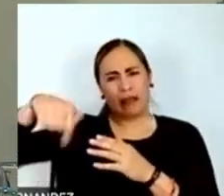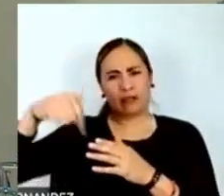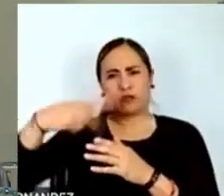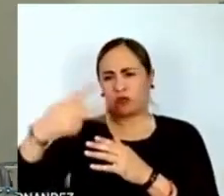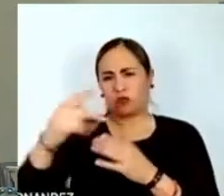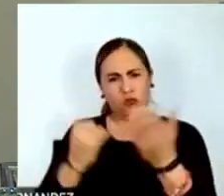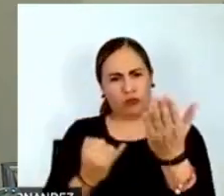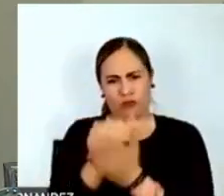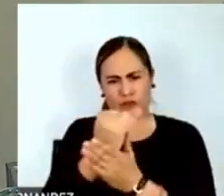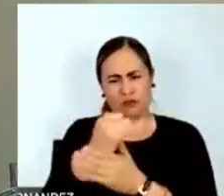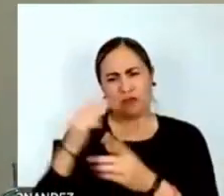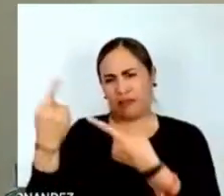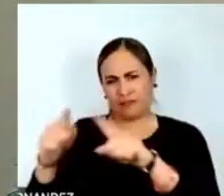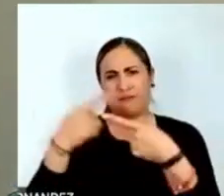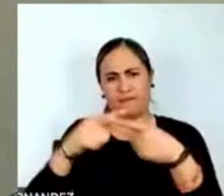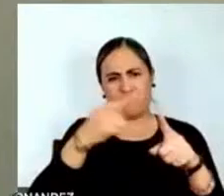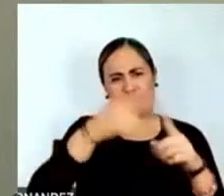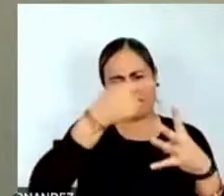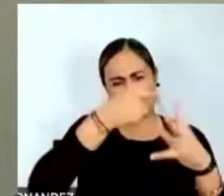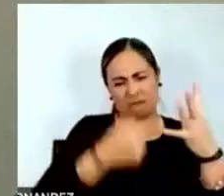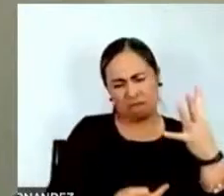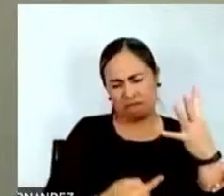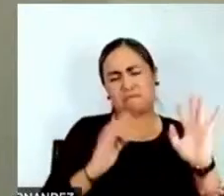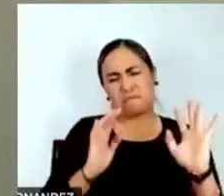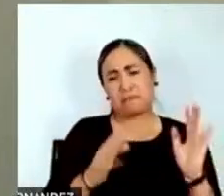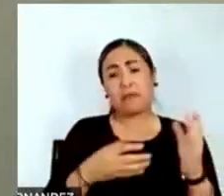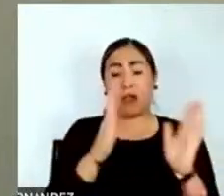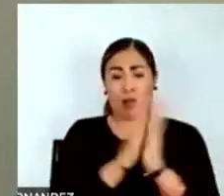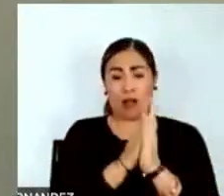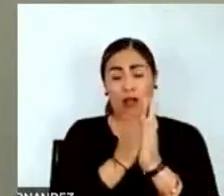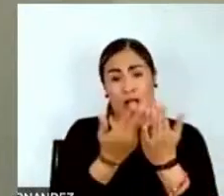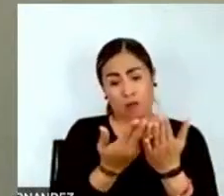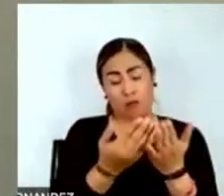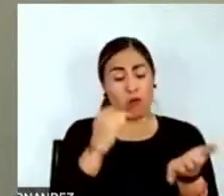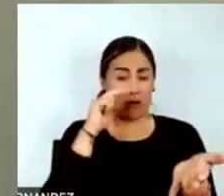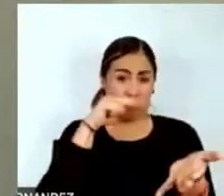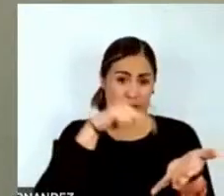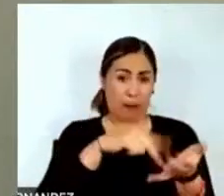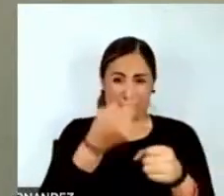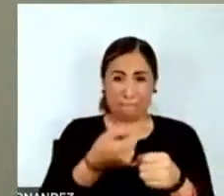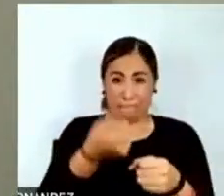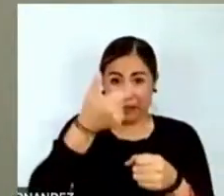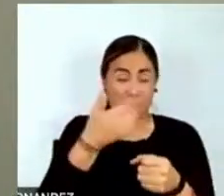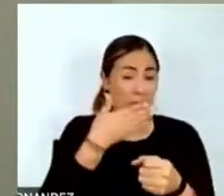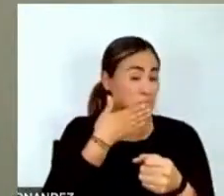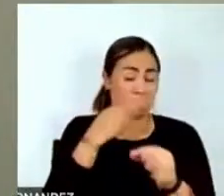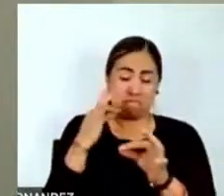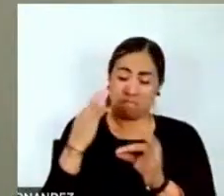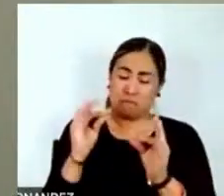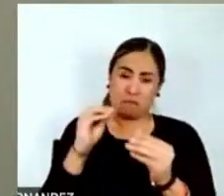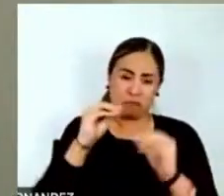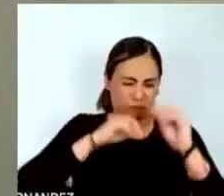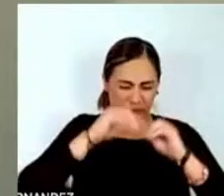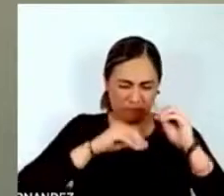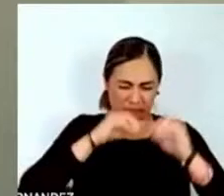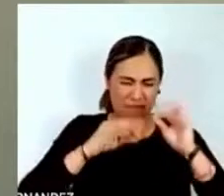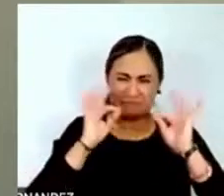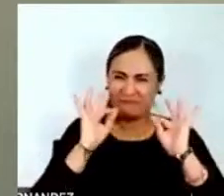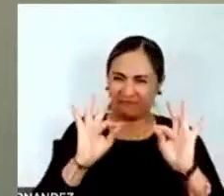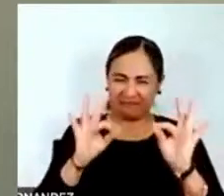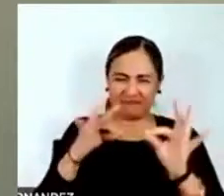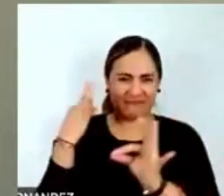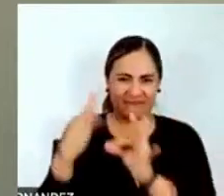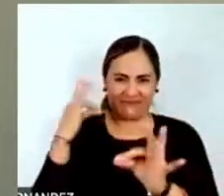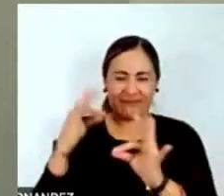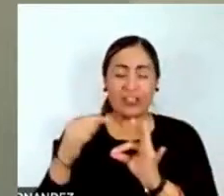Me parece que, insisto, el cuadernillo, este primer cuadernillo está muy bien logrado y precisamente por eso lo voy a utilizar un poco